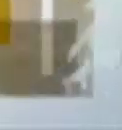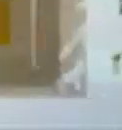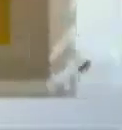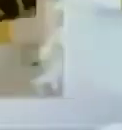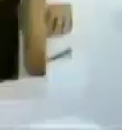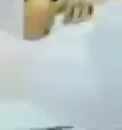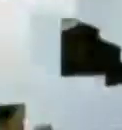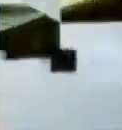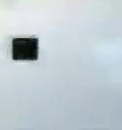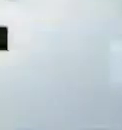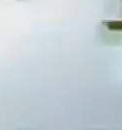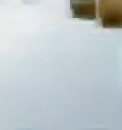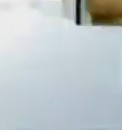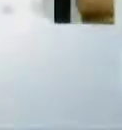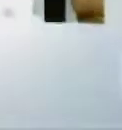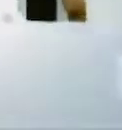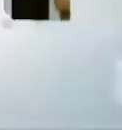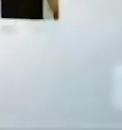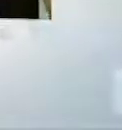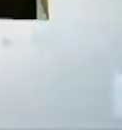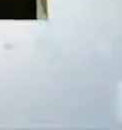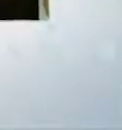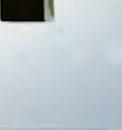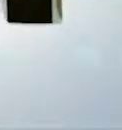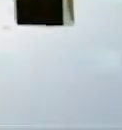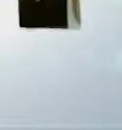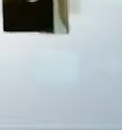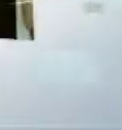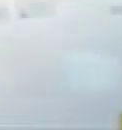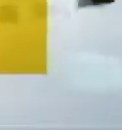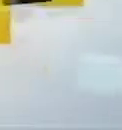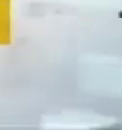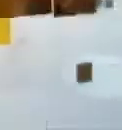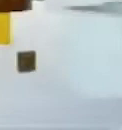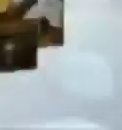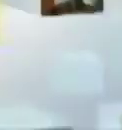Si no crees mi palabra, cree la angustia de un grito.